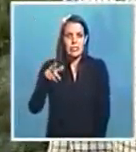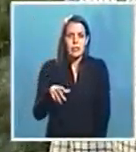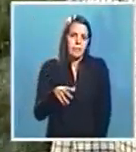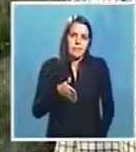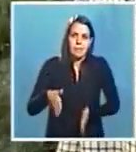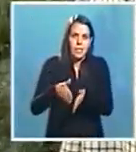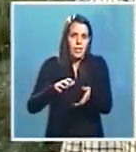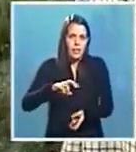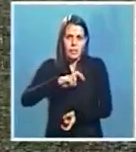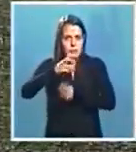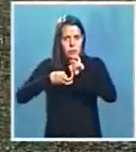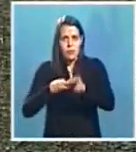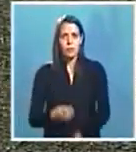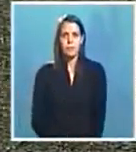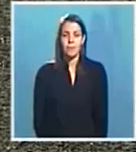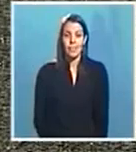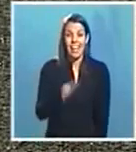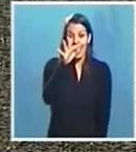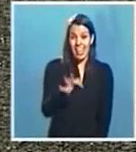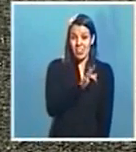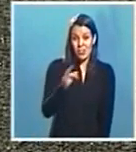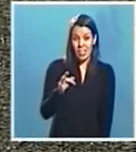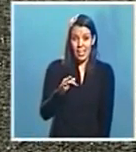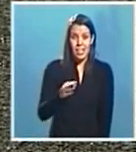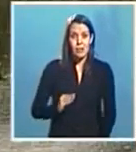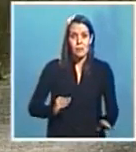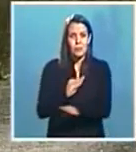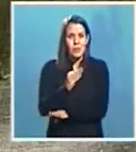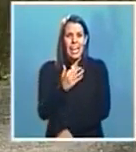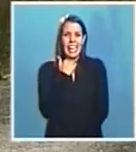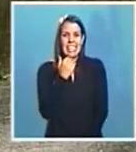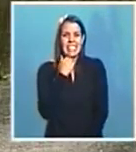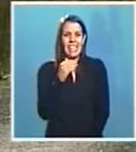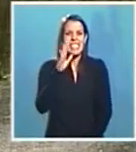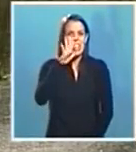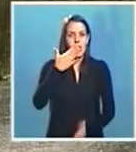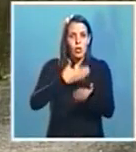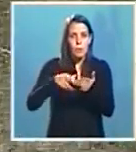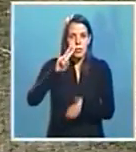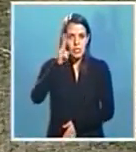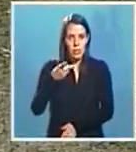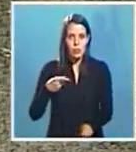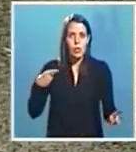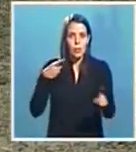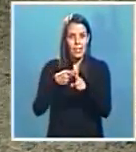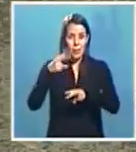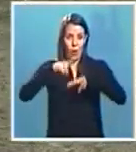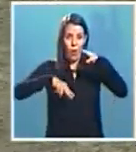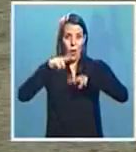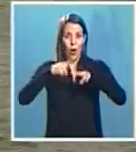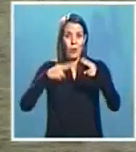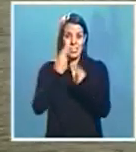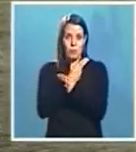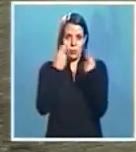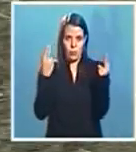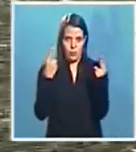de Chantada tamén. En total, Chantada recibirá en tres anos preto de 5 millóns de euros para investimentos en obra pública, co que se salda unha débeda que